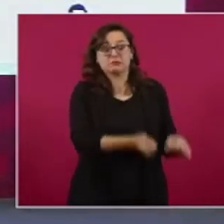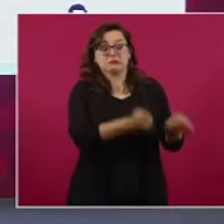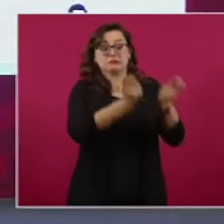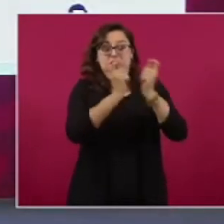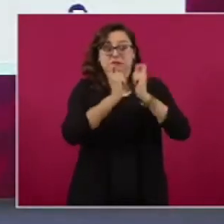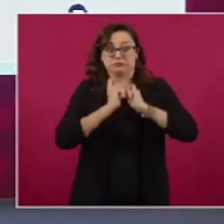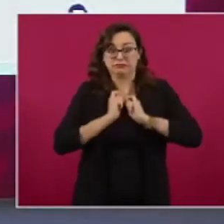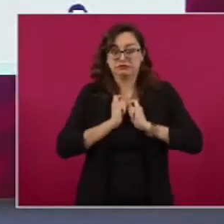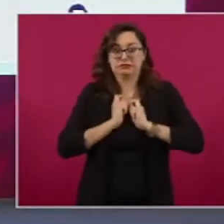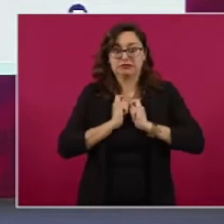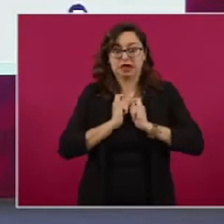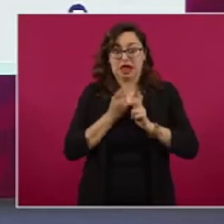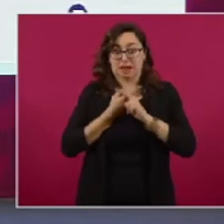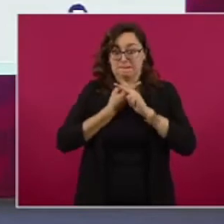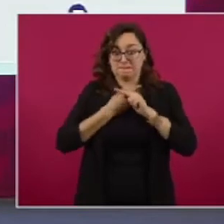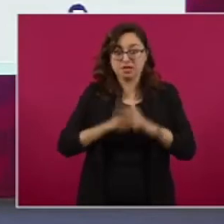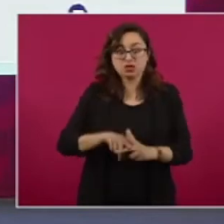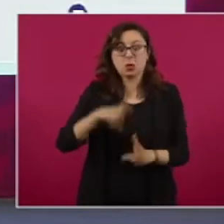Y